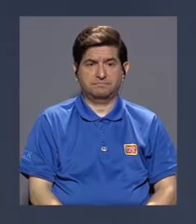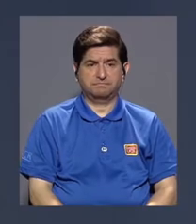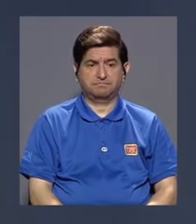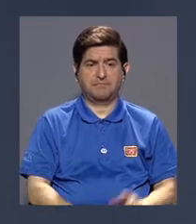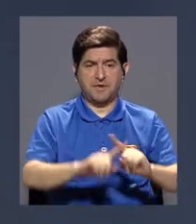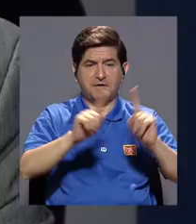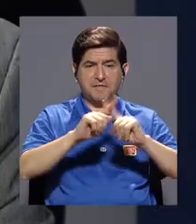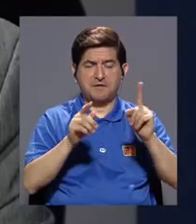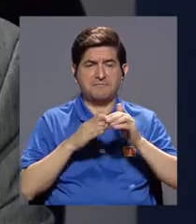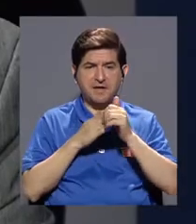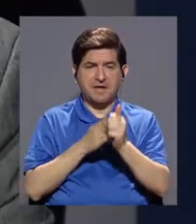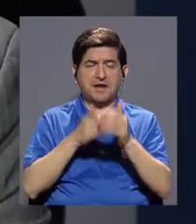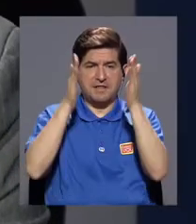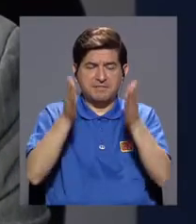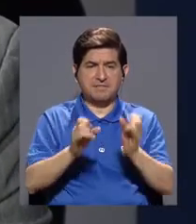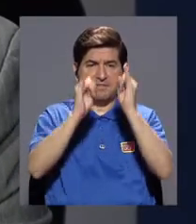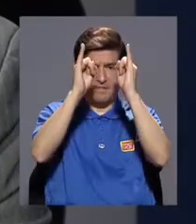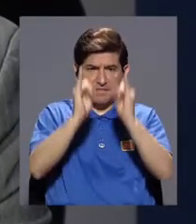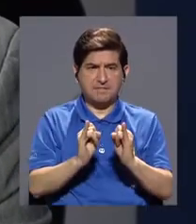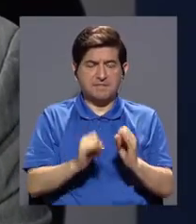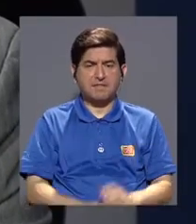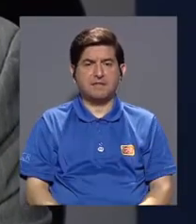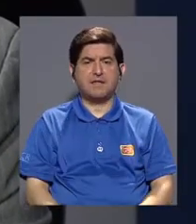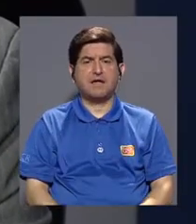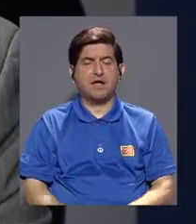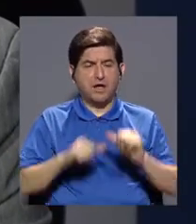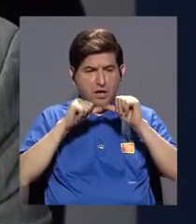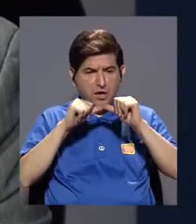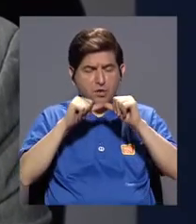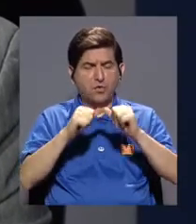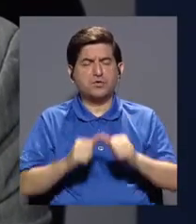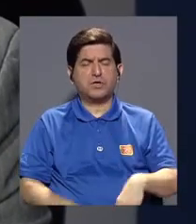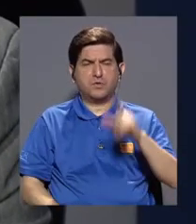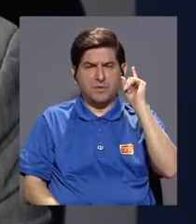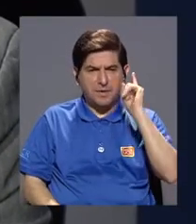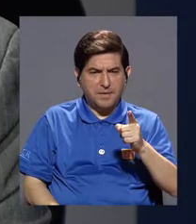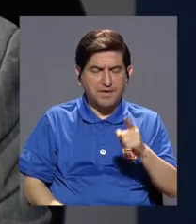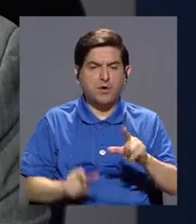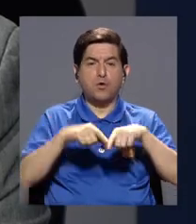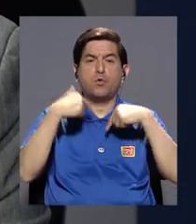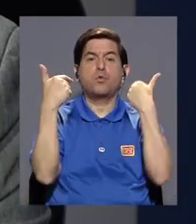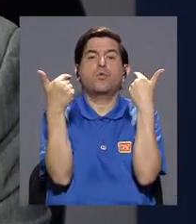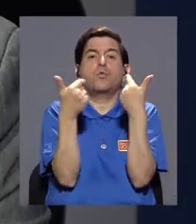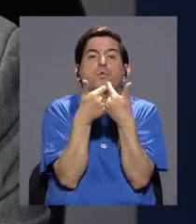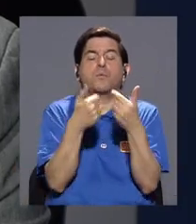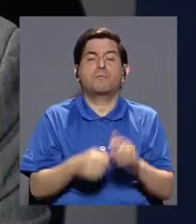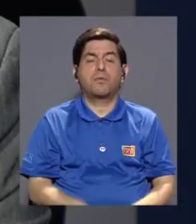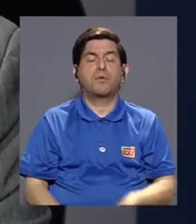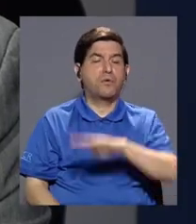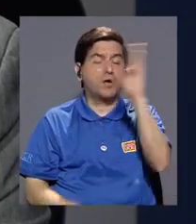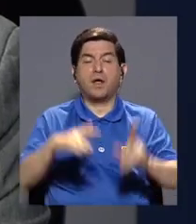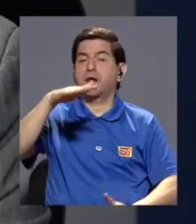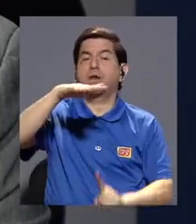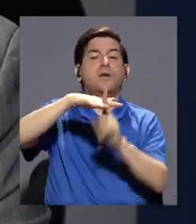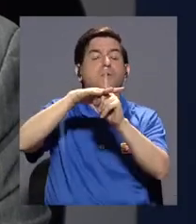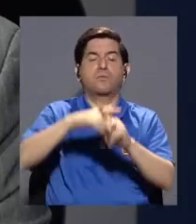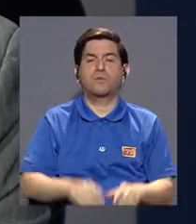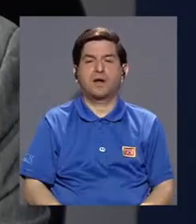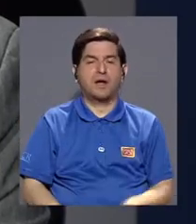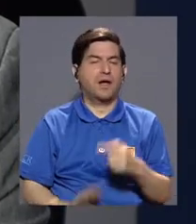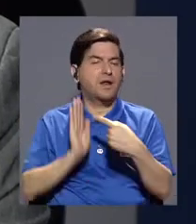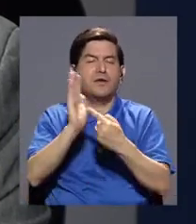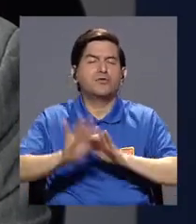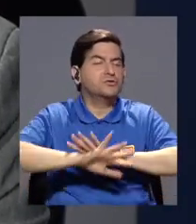hoy muchos liderazgos individuales son correas de transmisión de intereses grupales que nunca aparecen, nunca se